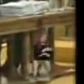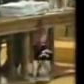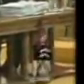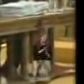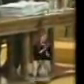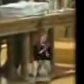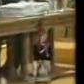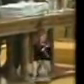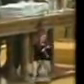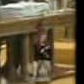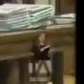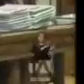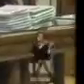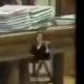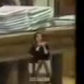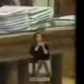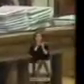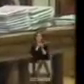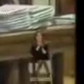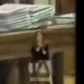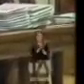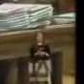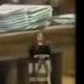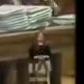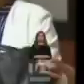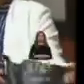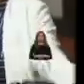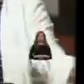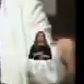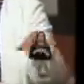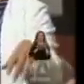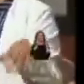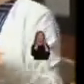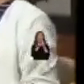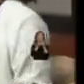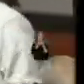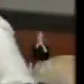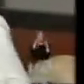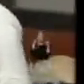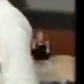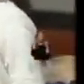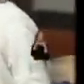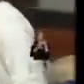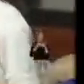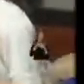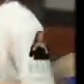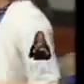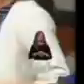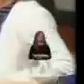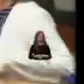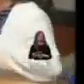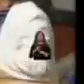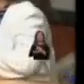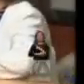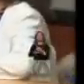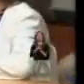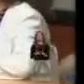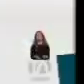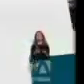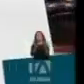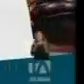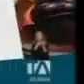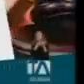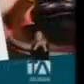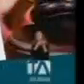una reformulación de cargos, el ilícito varió a fraude procesal en grado de tentativa. Con ello, la pena máxima que podrían